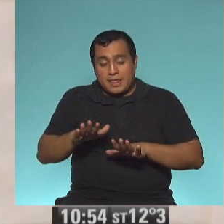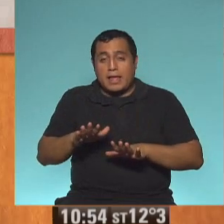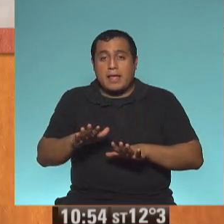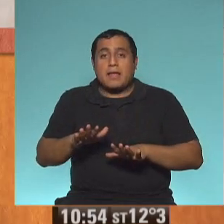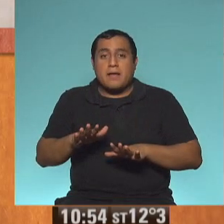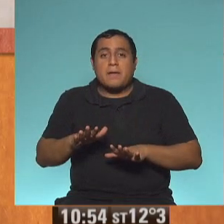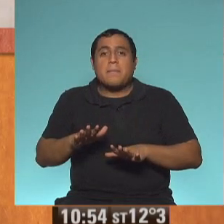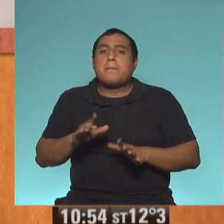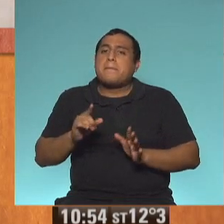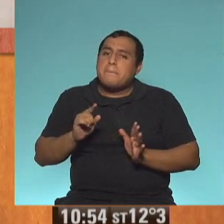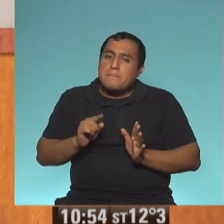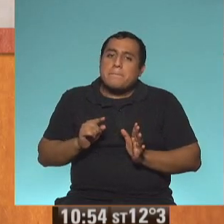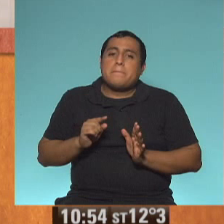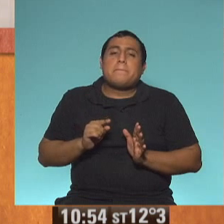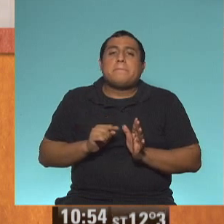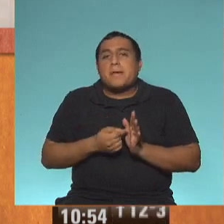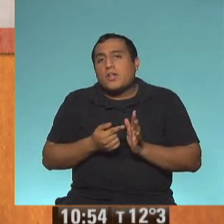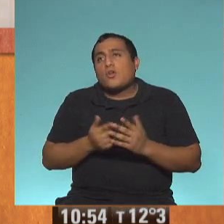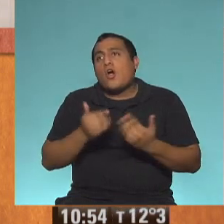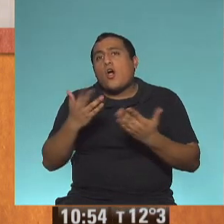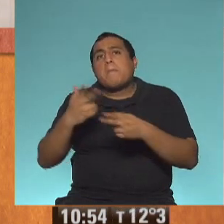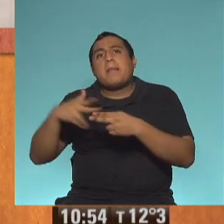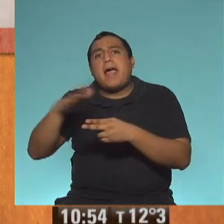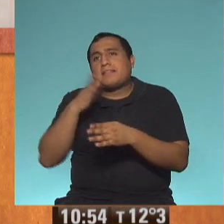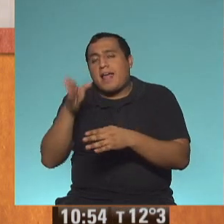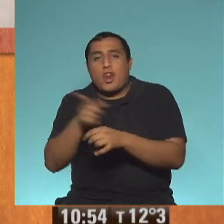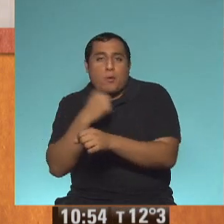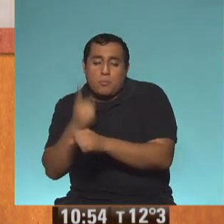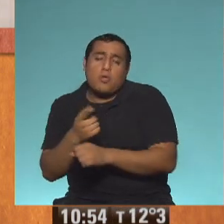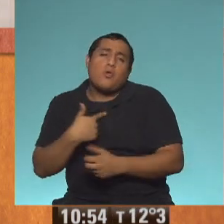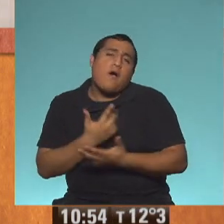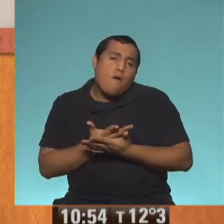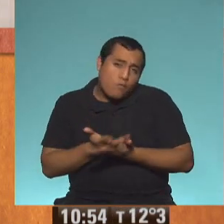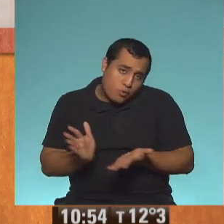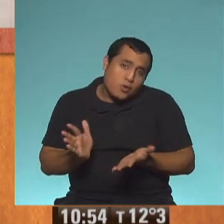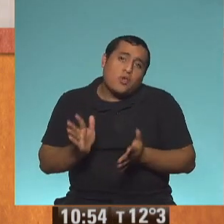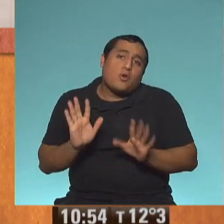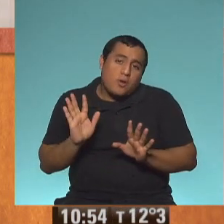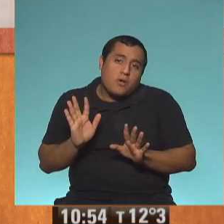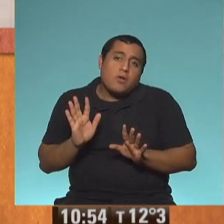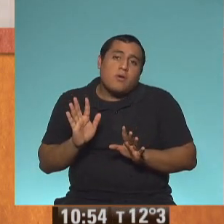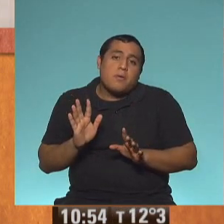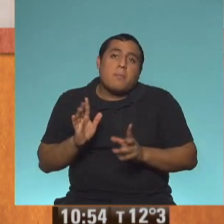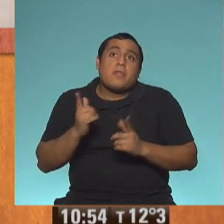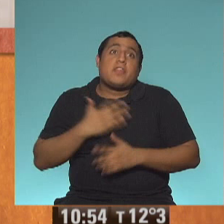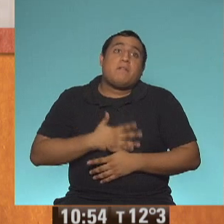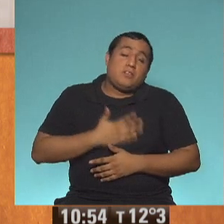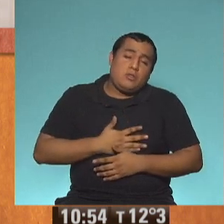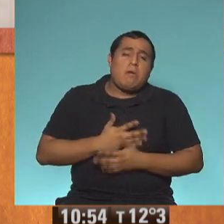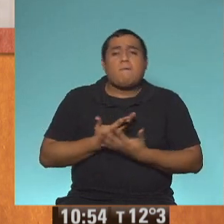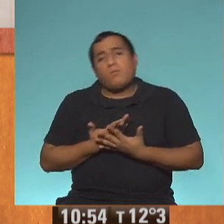pero no puedo ir a la plaza y me aburro cuando me divierto, me